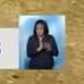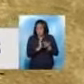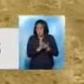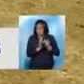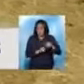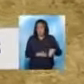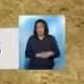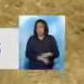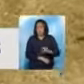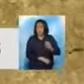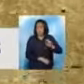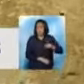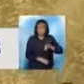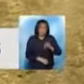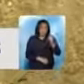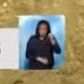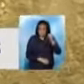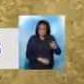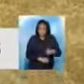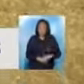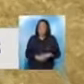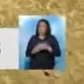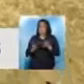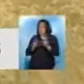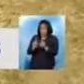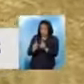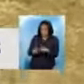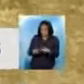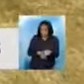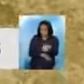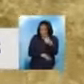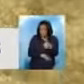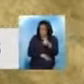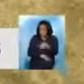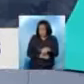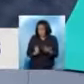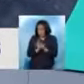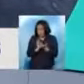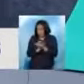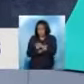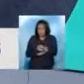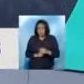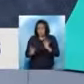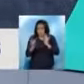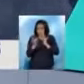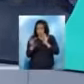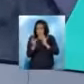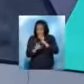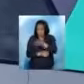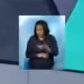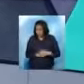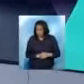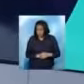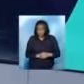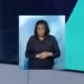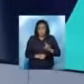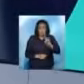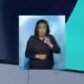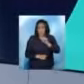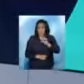del barrio de San José. Sí, te escucho. Sí, José, consultarte si el director de este centro educativo se ha comunicado con la